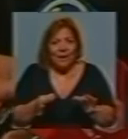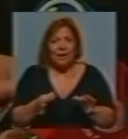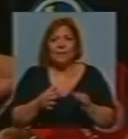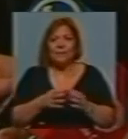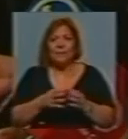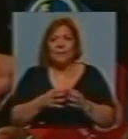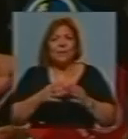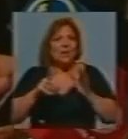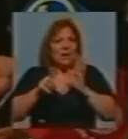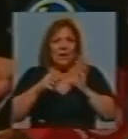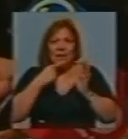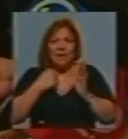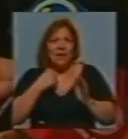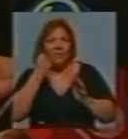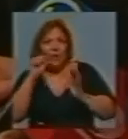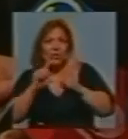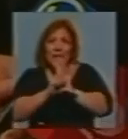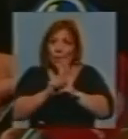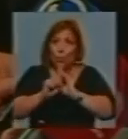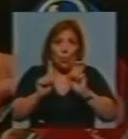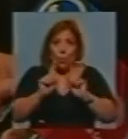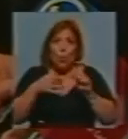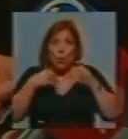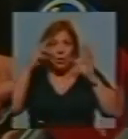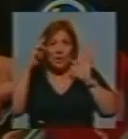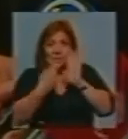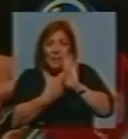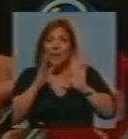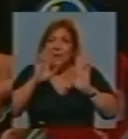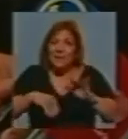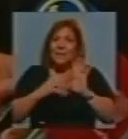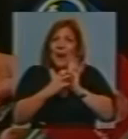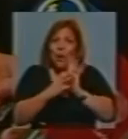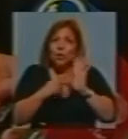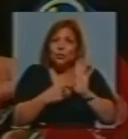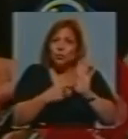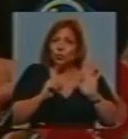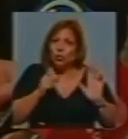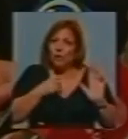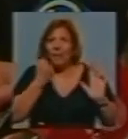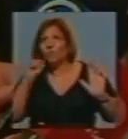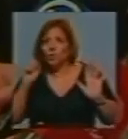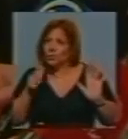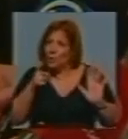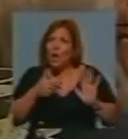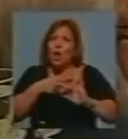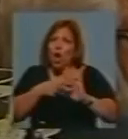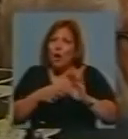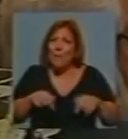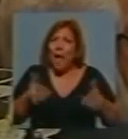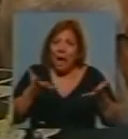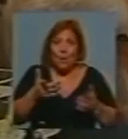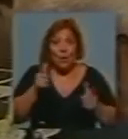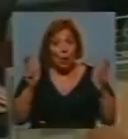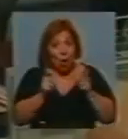la legalidad de toda la propuesta, de que por supuesto es constitucional y está de acuerdo a toda la normativa vigente. La Comisión